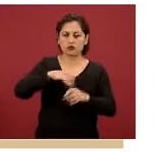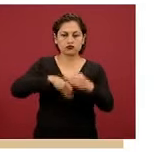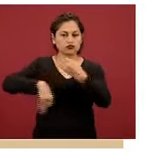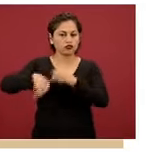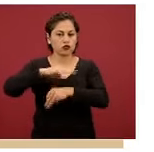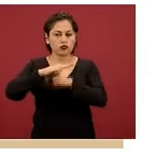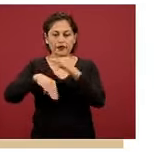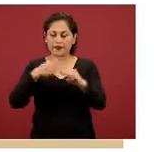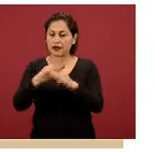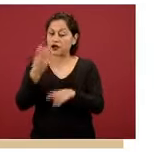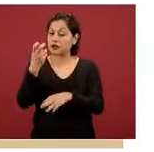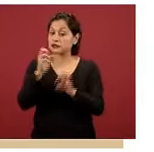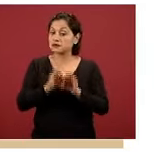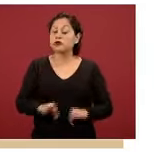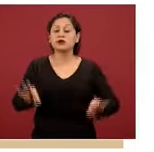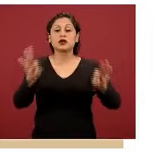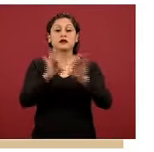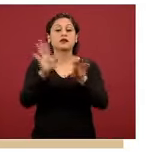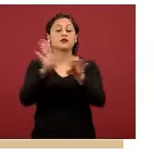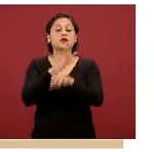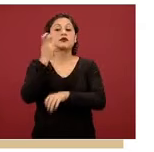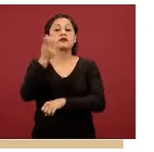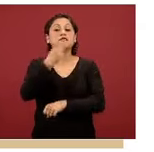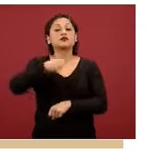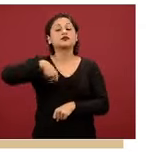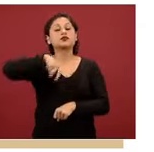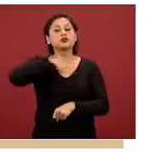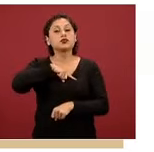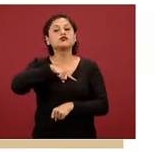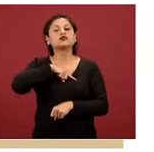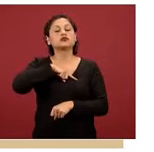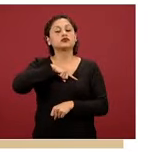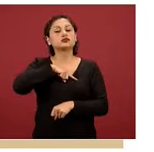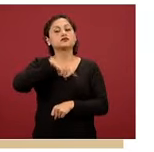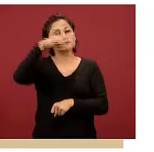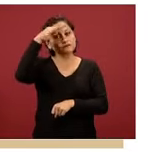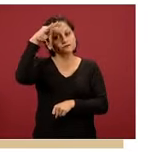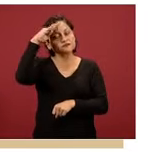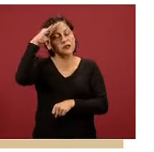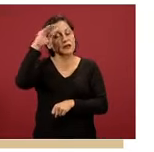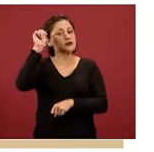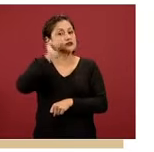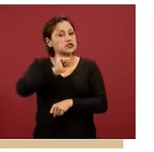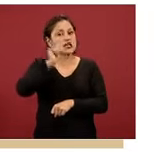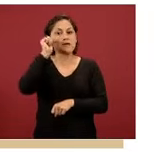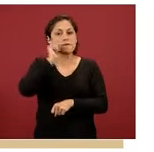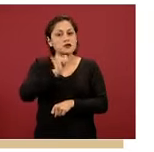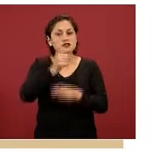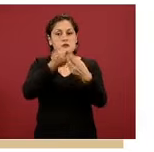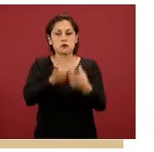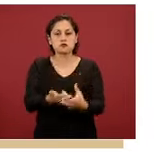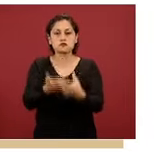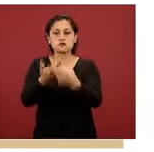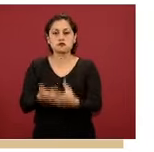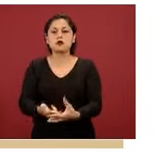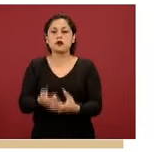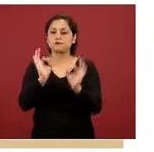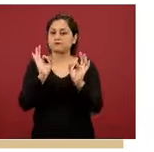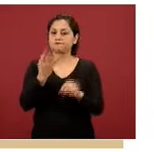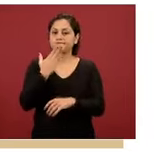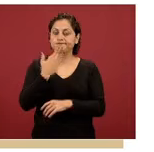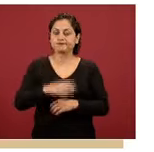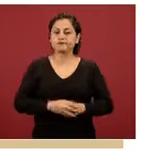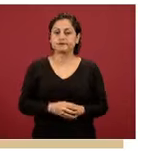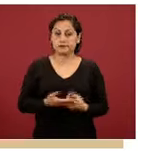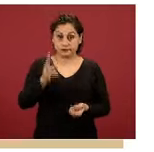que conservamos como uno de los objetivos fundamentales tener siempre disponibilidad de camas hospitalarias. Lo que vemos es